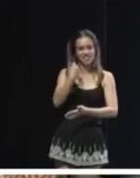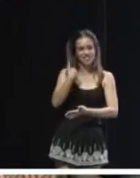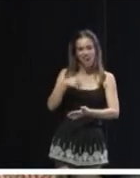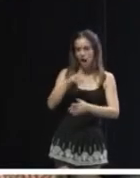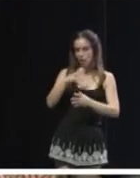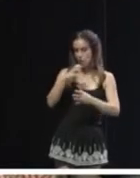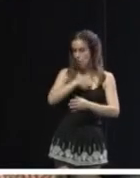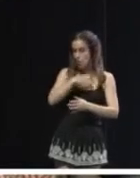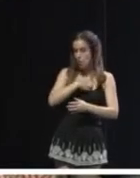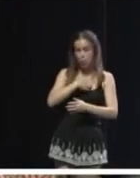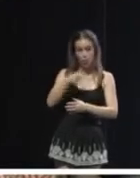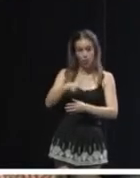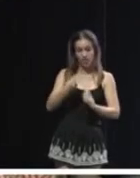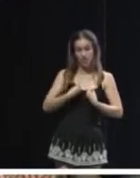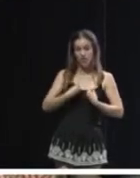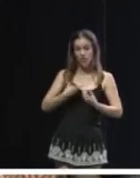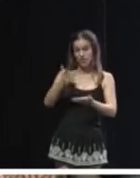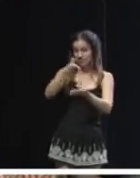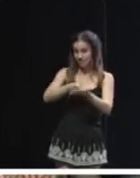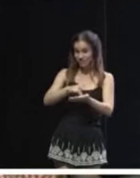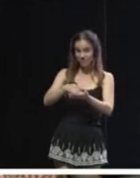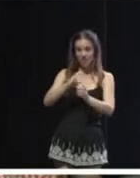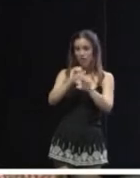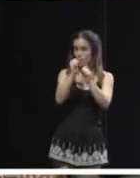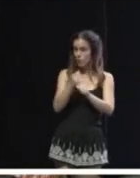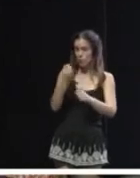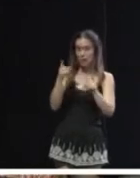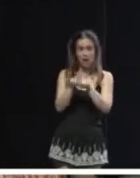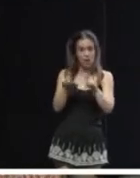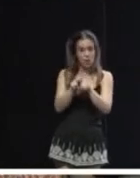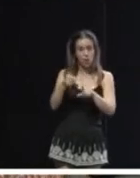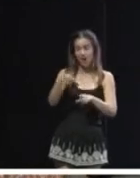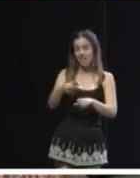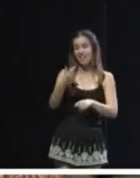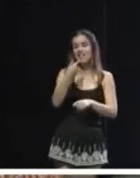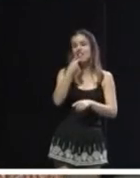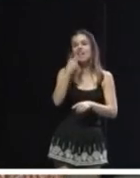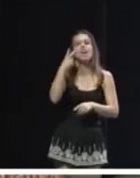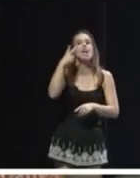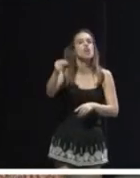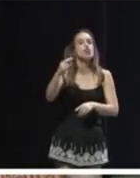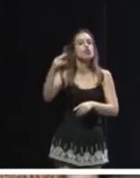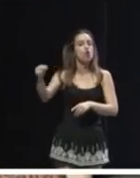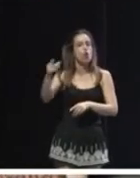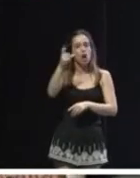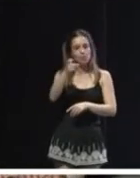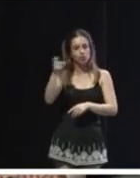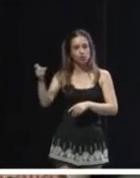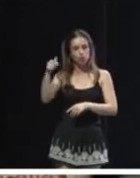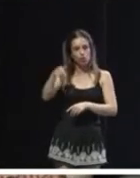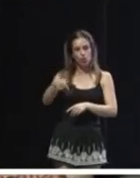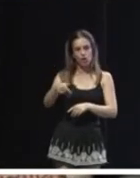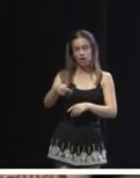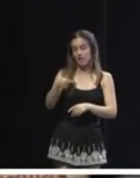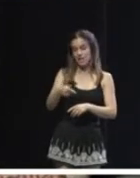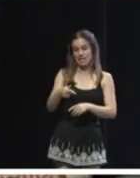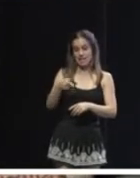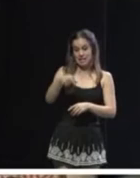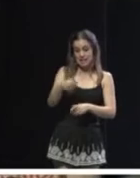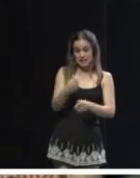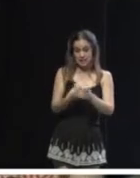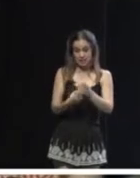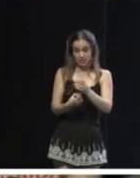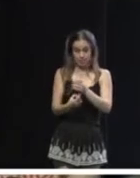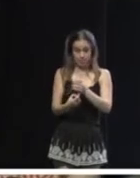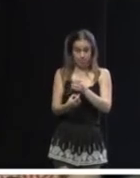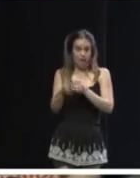que actuar con carácter inmediato, porque frente a los que niegan esta evidencia, nosotros ya estamos actuando. Hemos